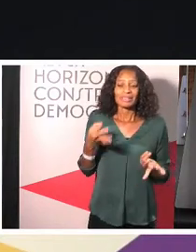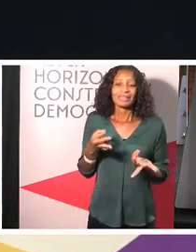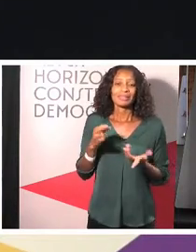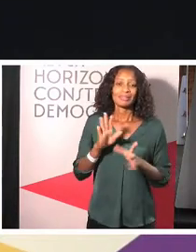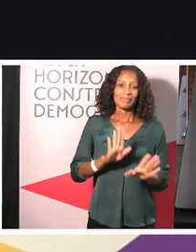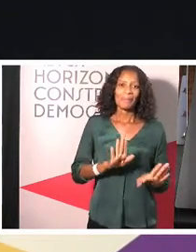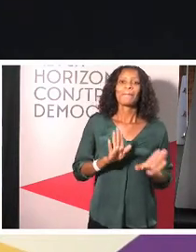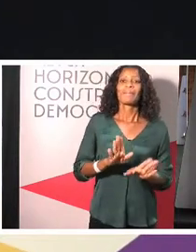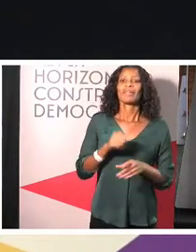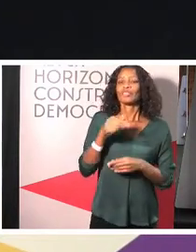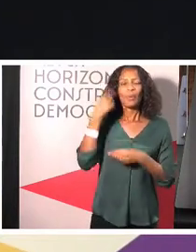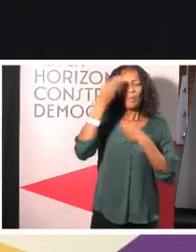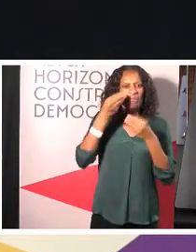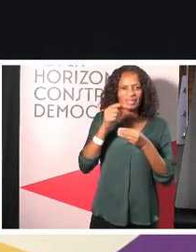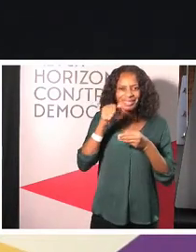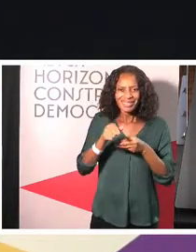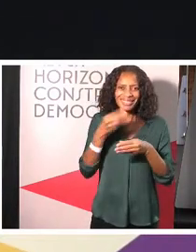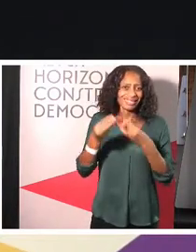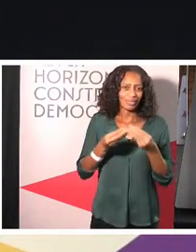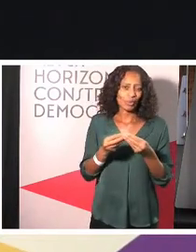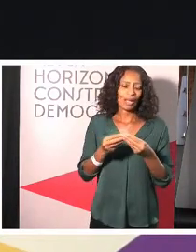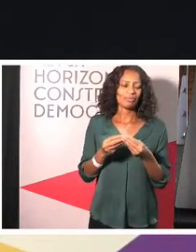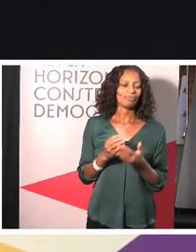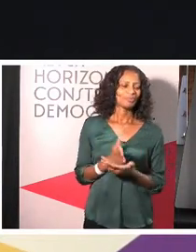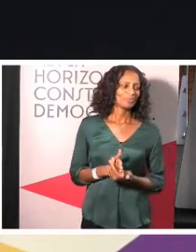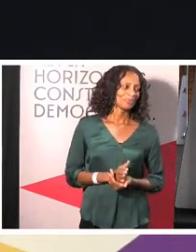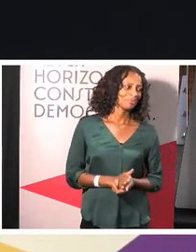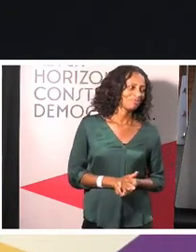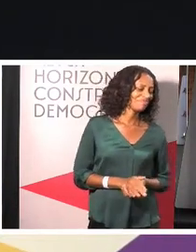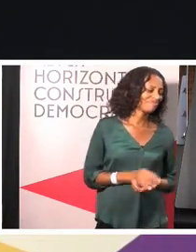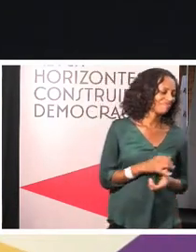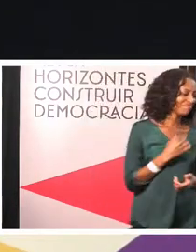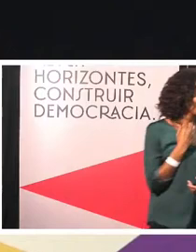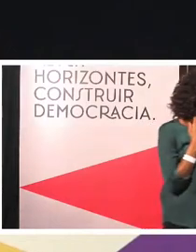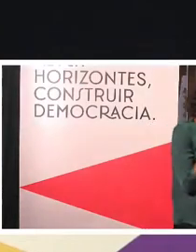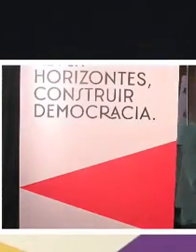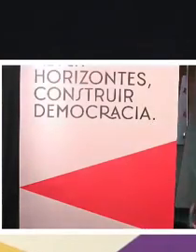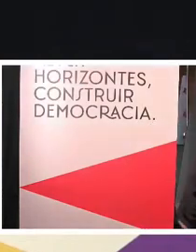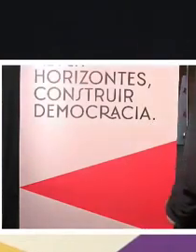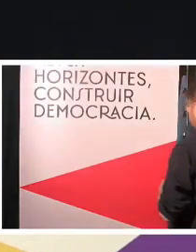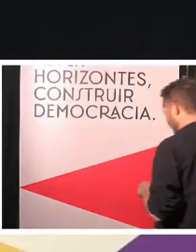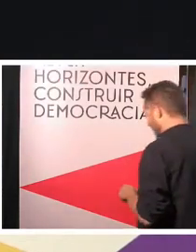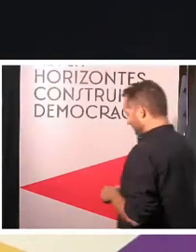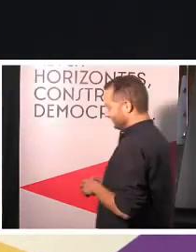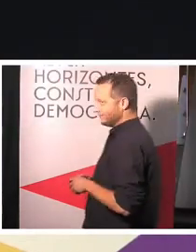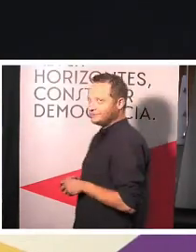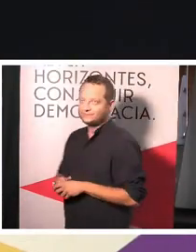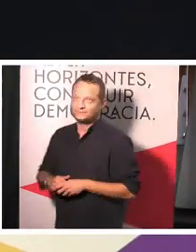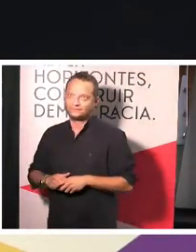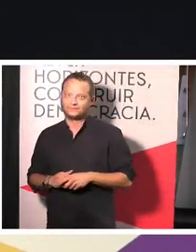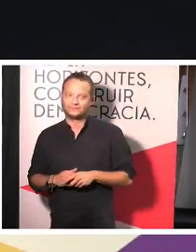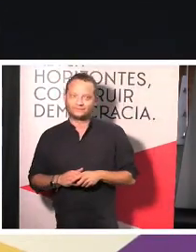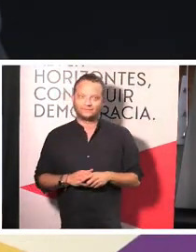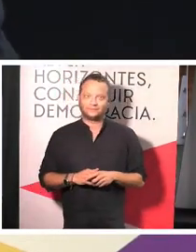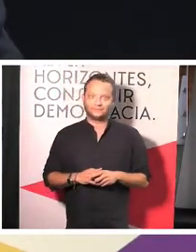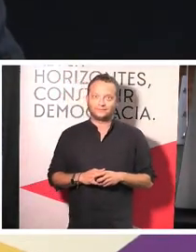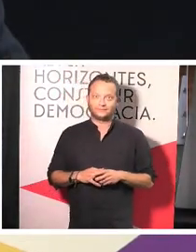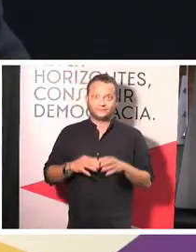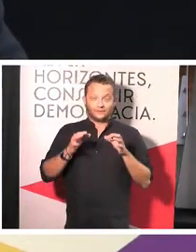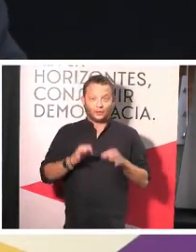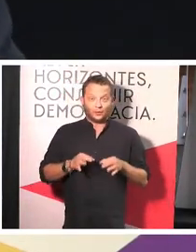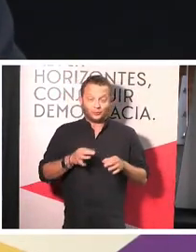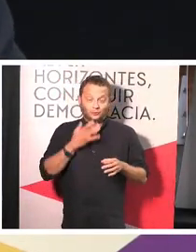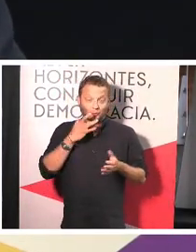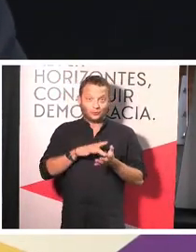Big Tech, eso no va a ocurrir nunca. Perdona, vete, que ya te has extendido un poquito, vete cerrando, por favor. Y sí, justo cuando